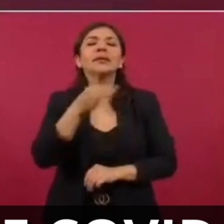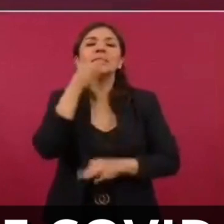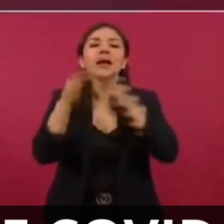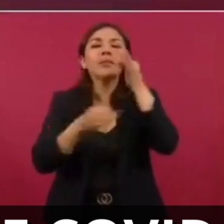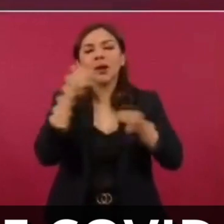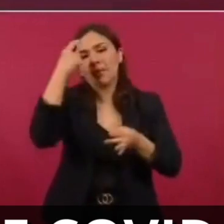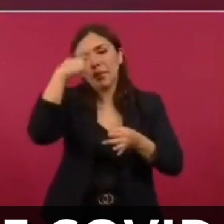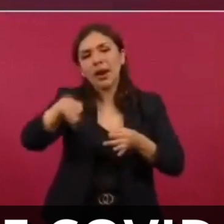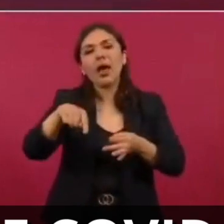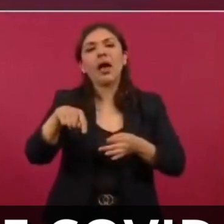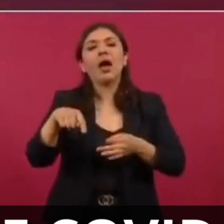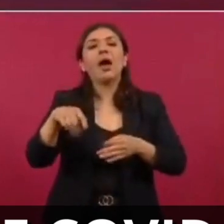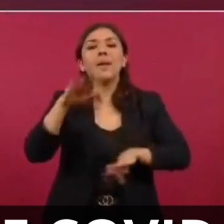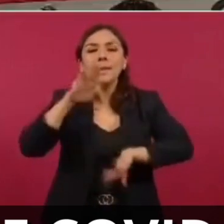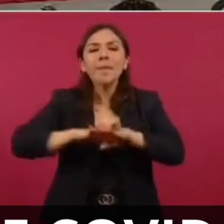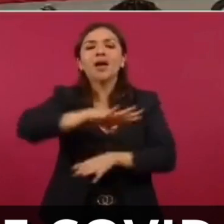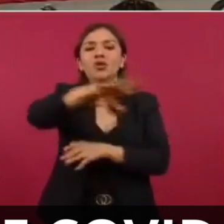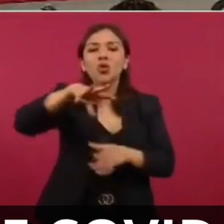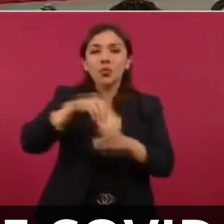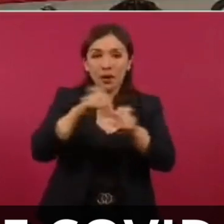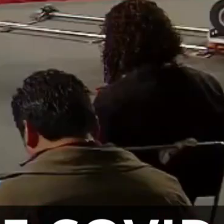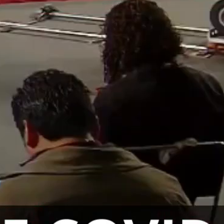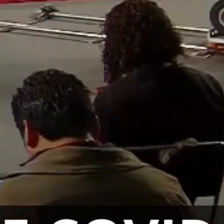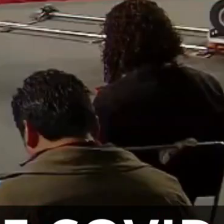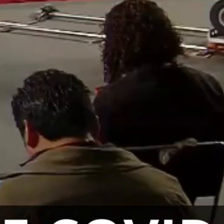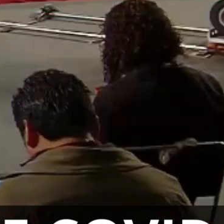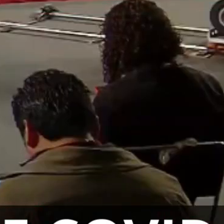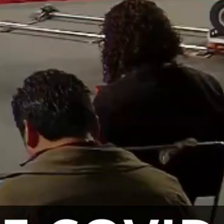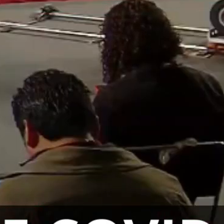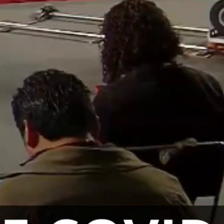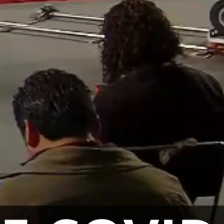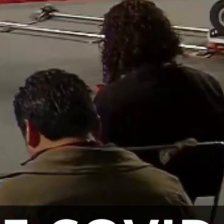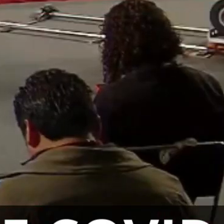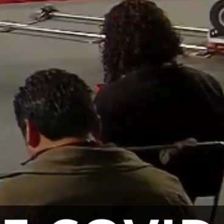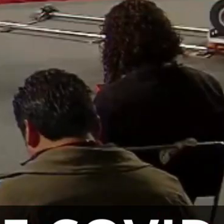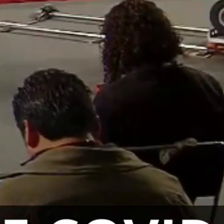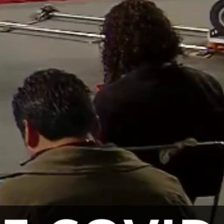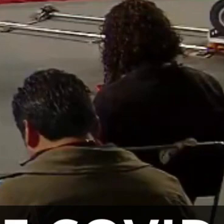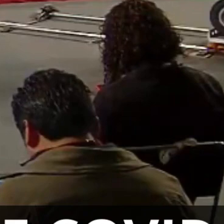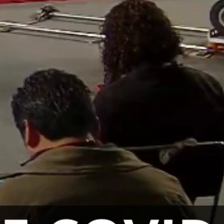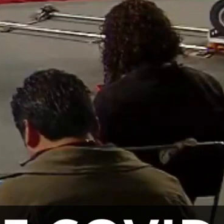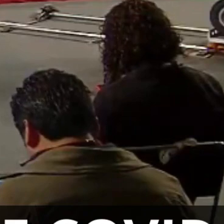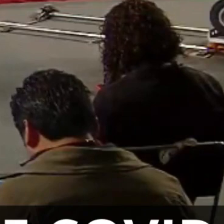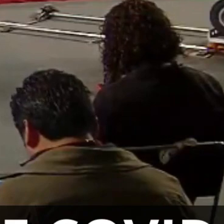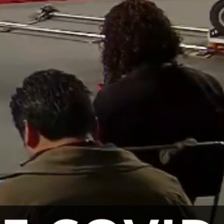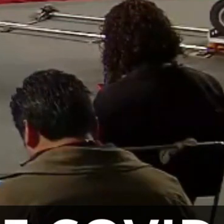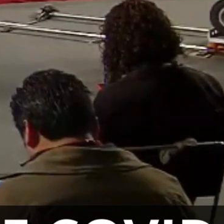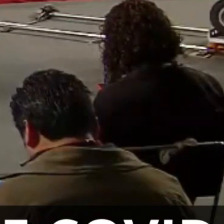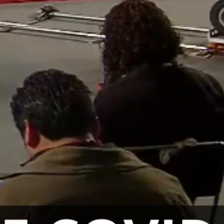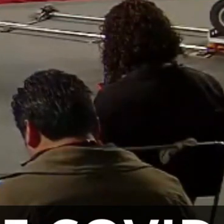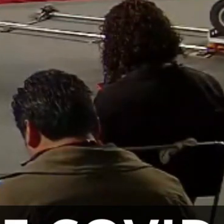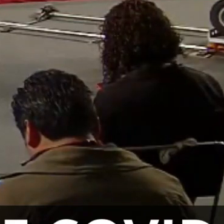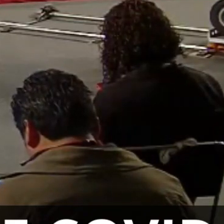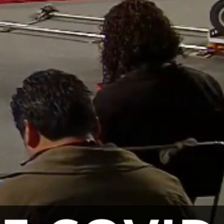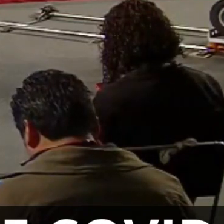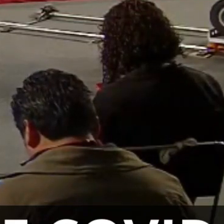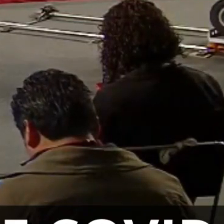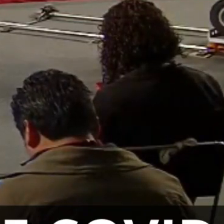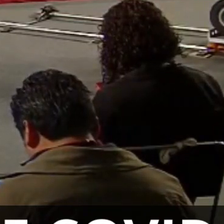recuperación de cobertura. Esta es una estrategia de la salud pública que inventaron los cubanos en los años 60 y que ha